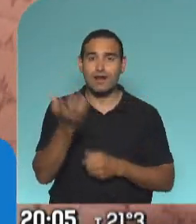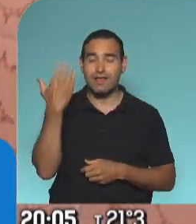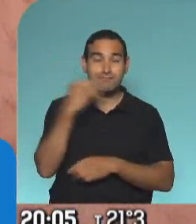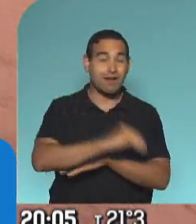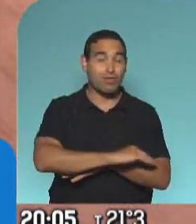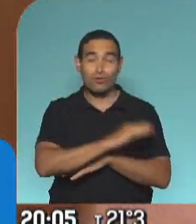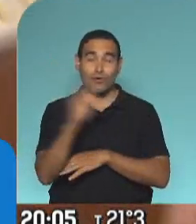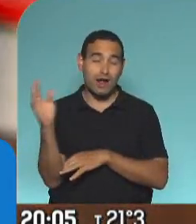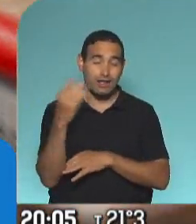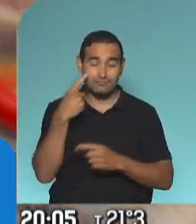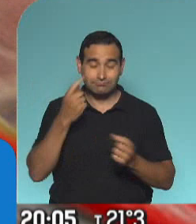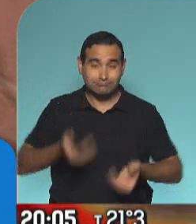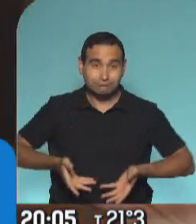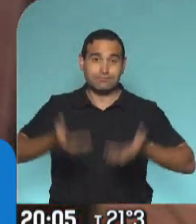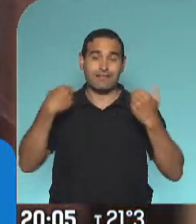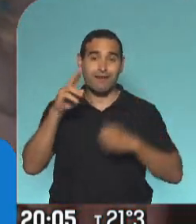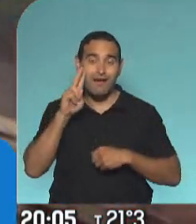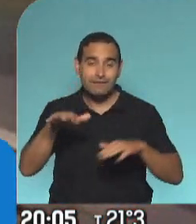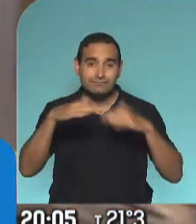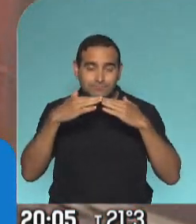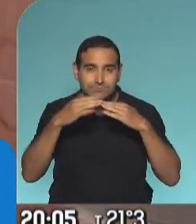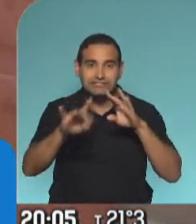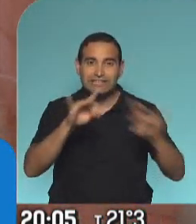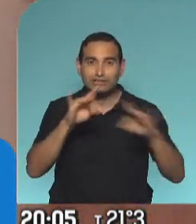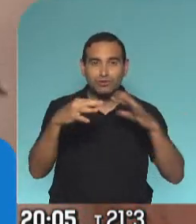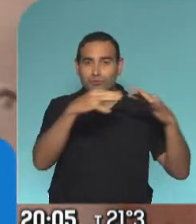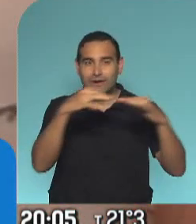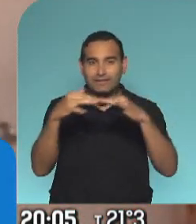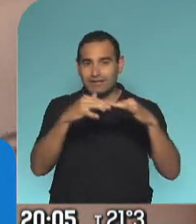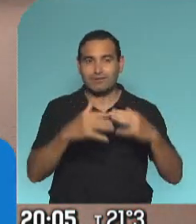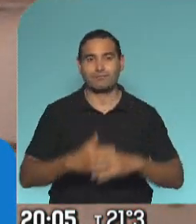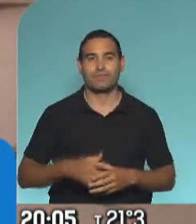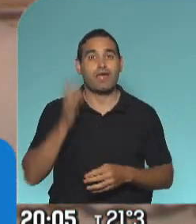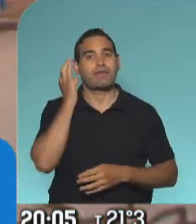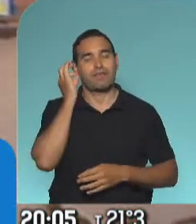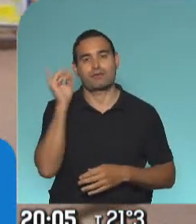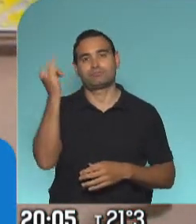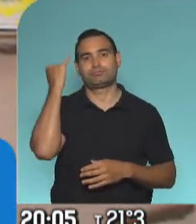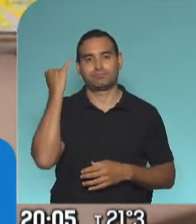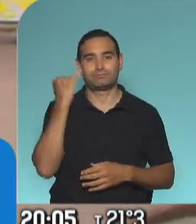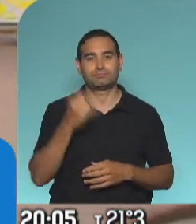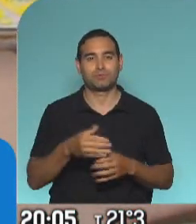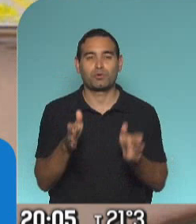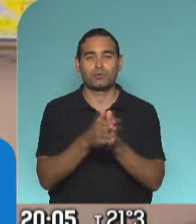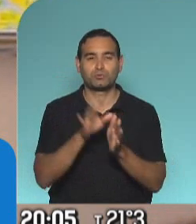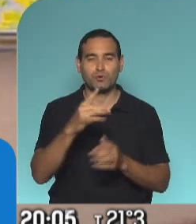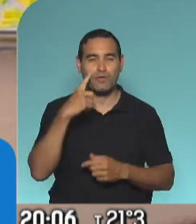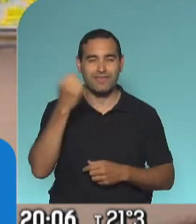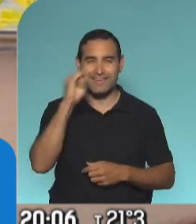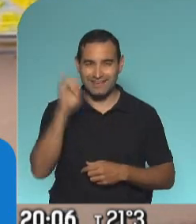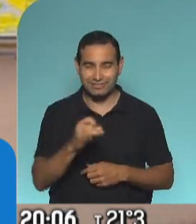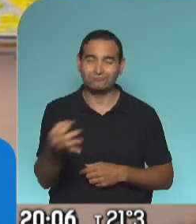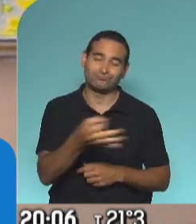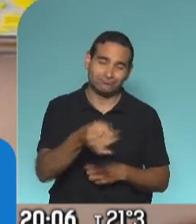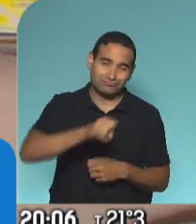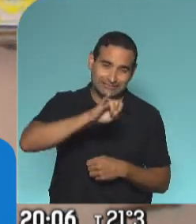madrugada para ver los partidos de la selección, esa maravilla con Diego como máxima figura, con su compadre Ramón Díaz también, ¿no? Sí, no, por